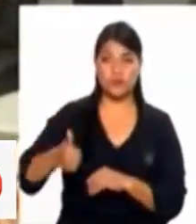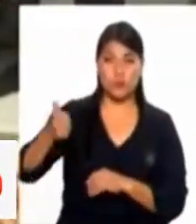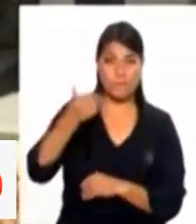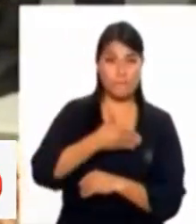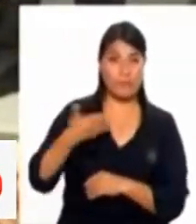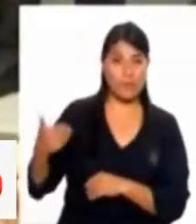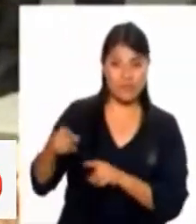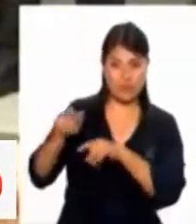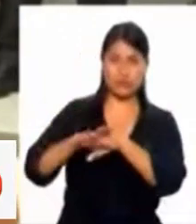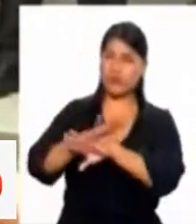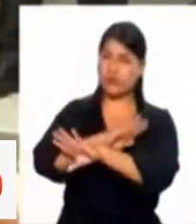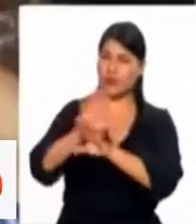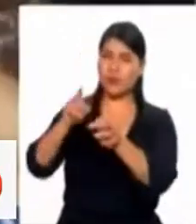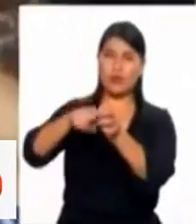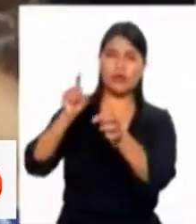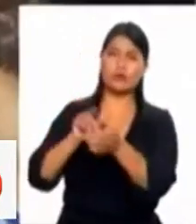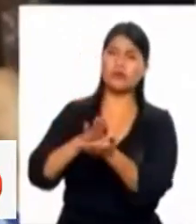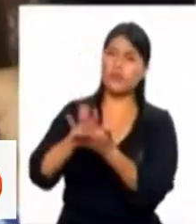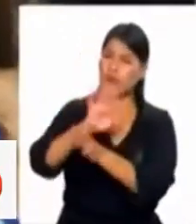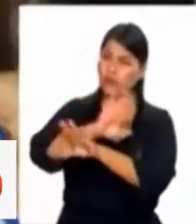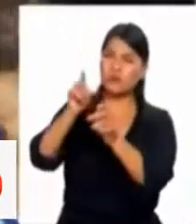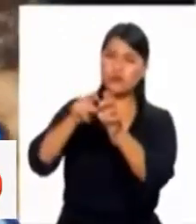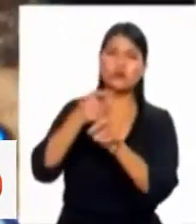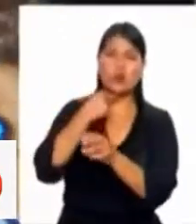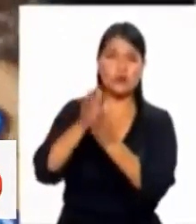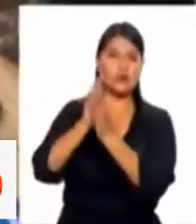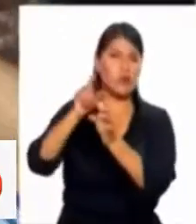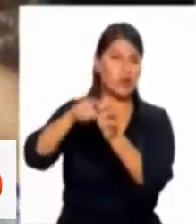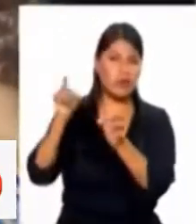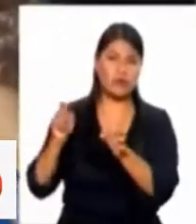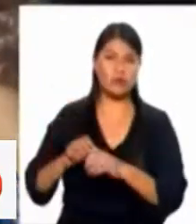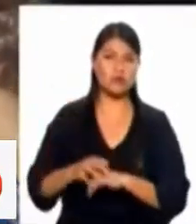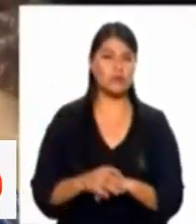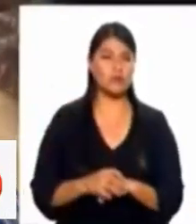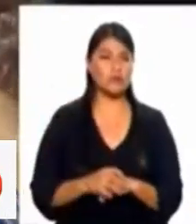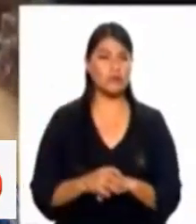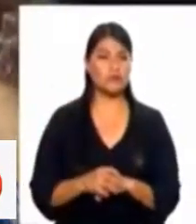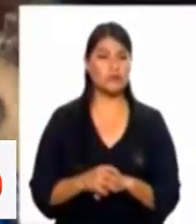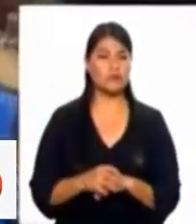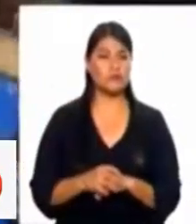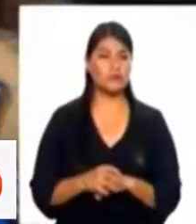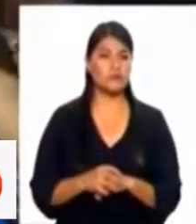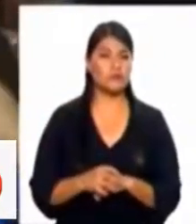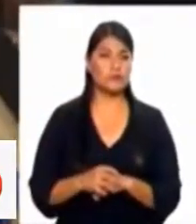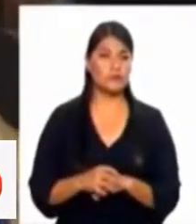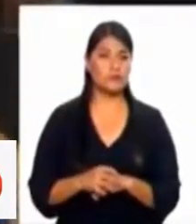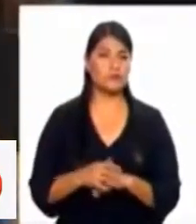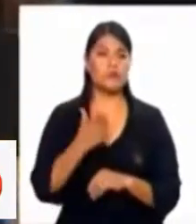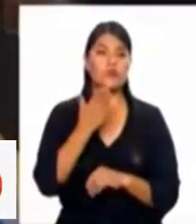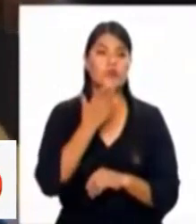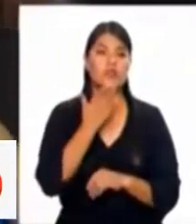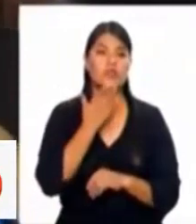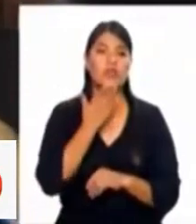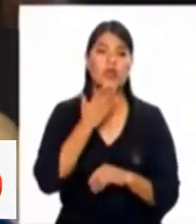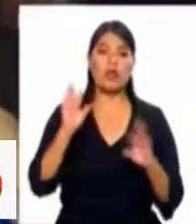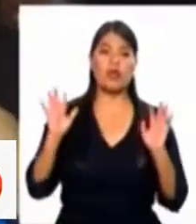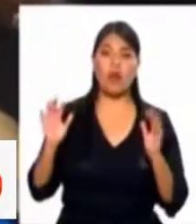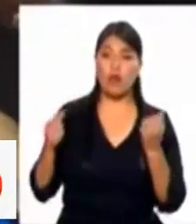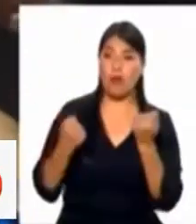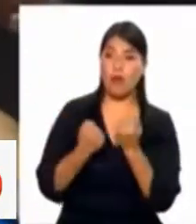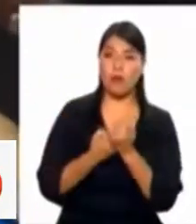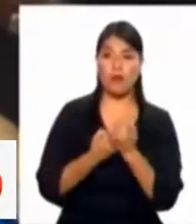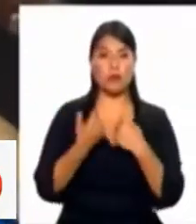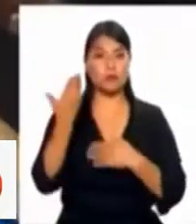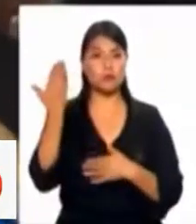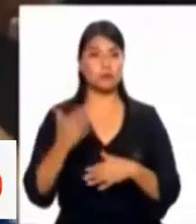del Congreso renuncie, dé un paso al costado. ¿La moción de censura no es la alternativa? Bueno, quien lo presenta yo no voy a apoyar porque esa